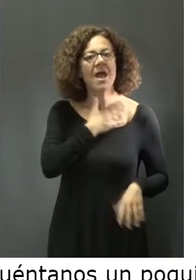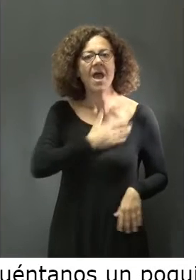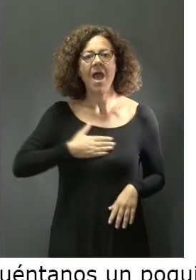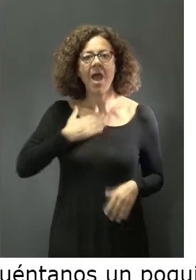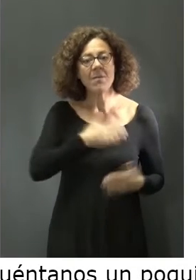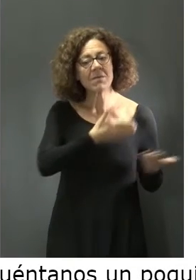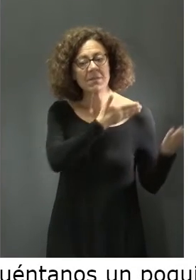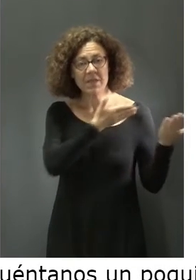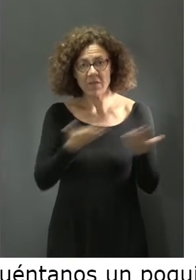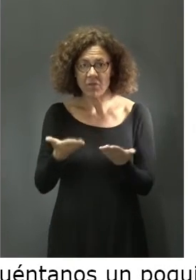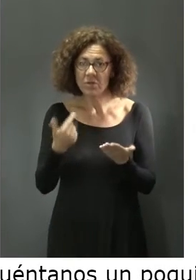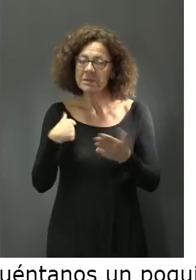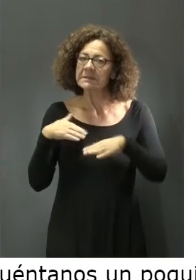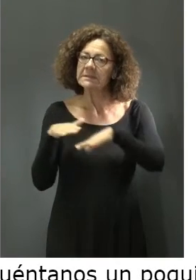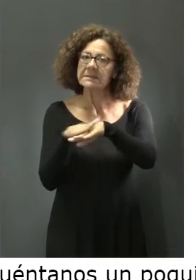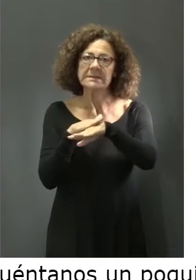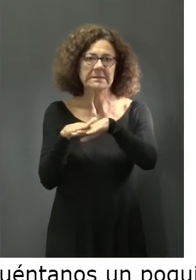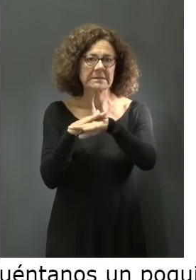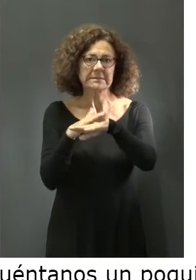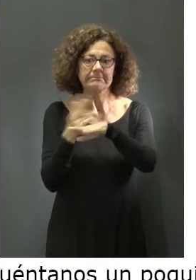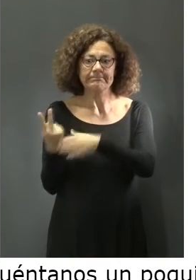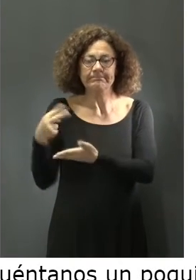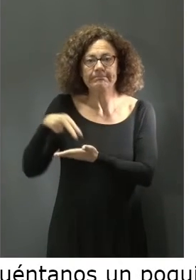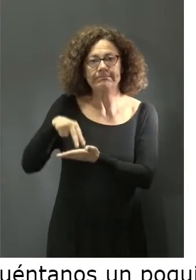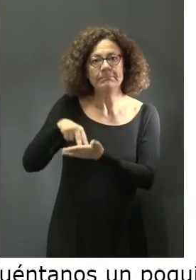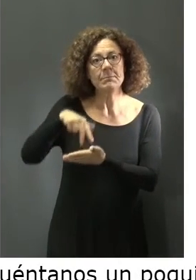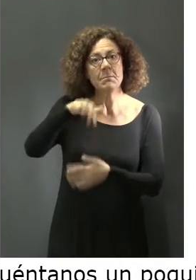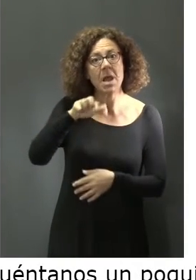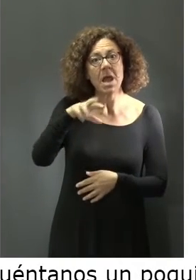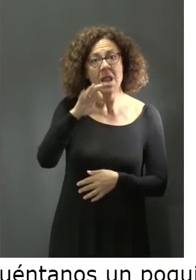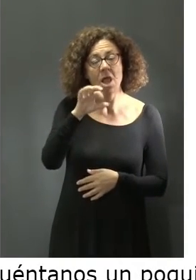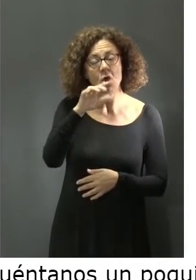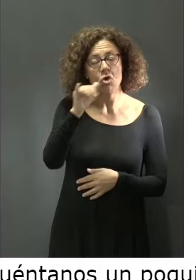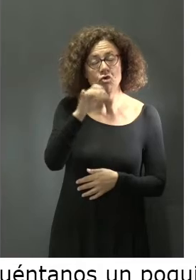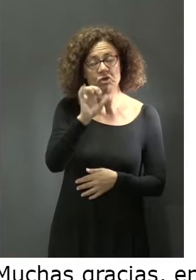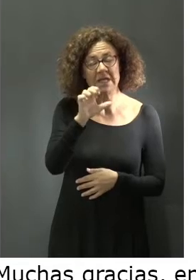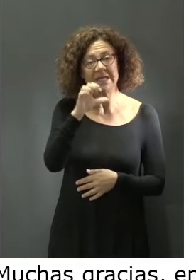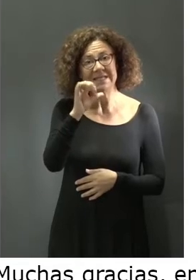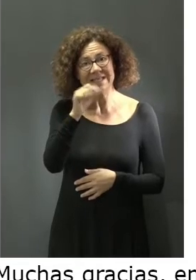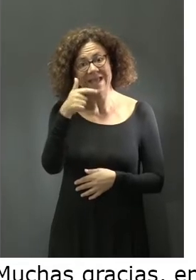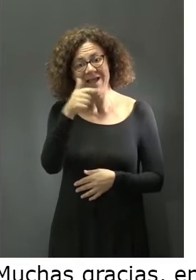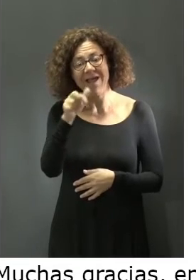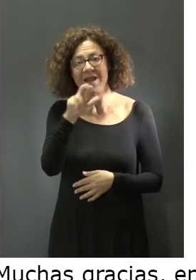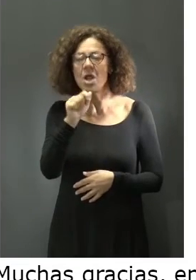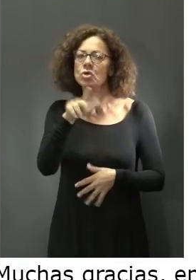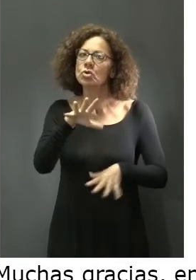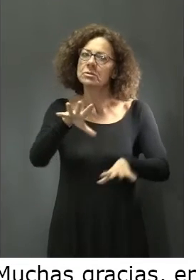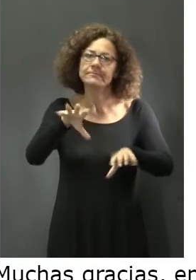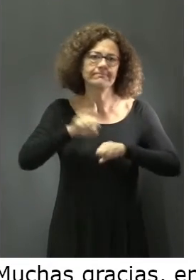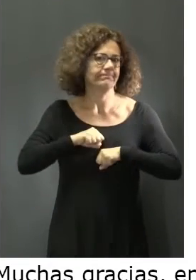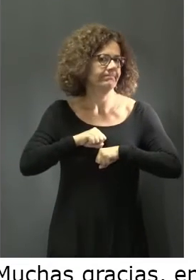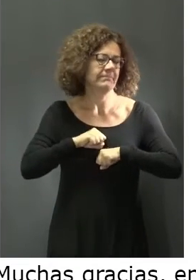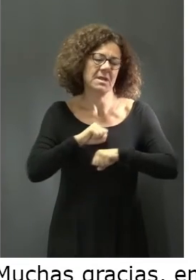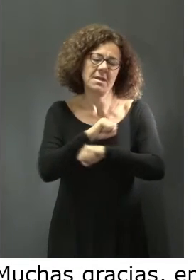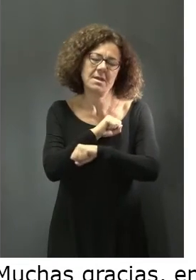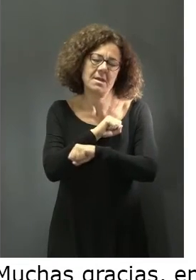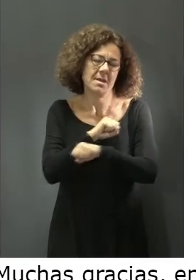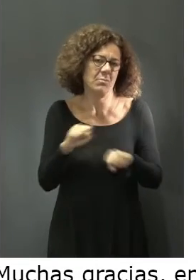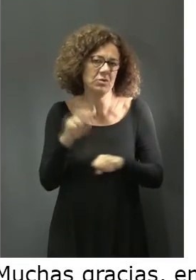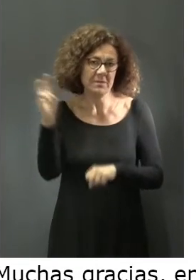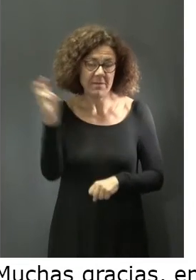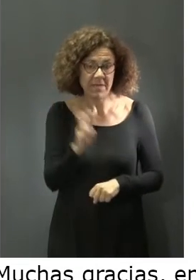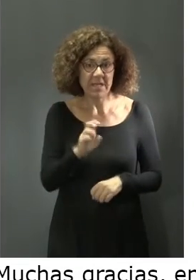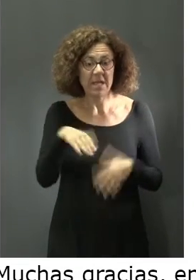invitación. Tengo que excusar la presencia de María José Segarra. Sus compromisos le han impedido estar en el día de hoy y bueno,